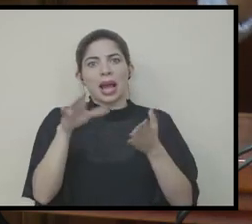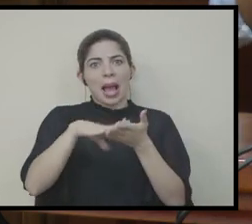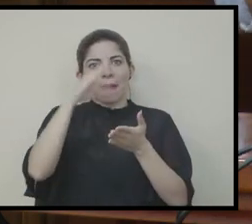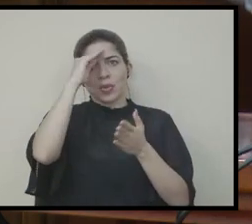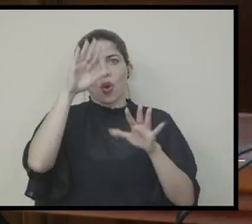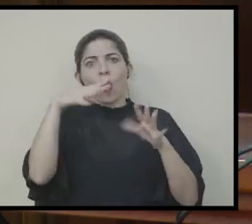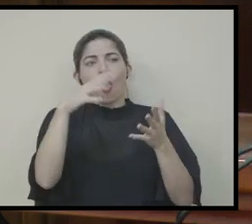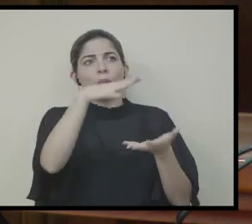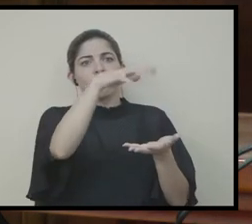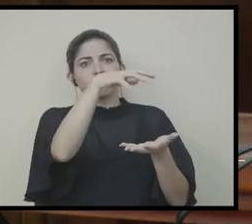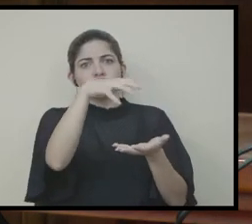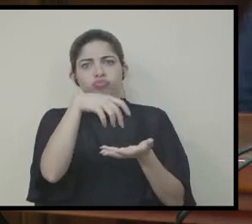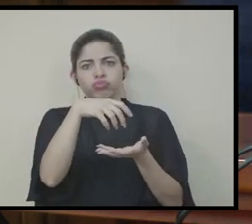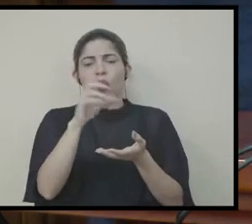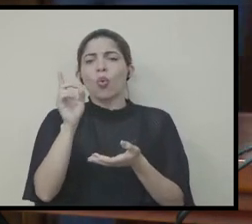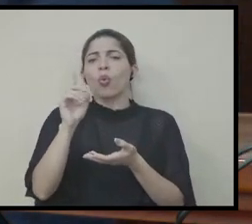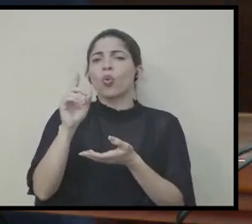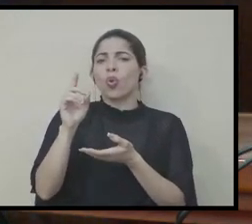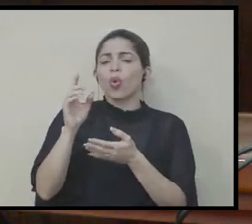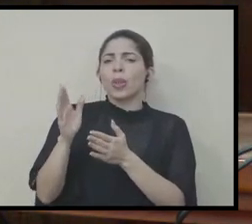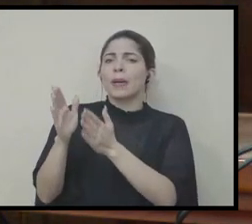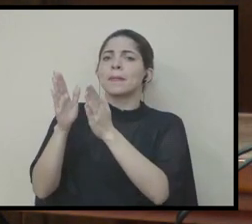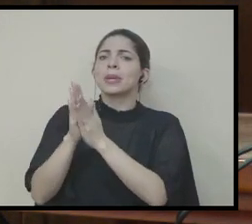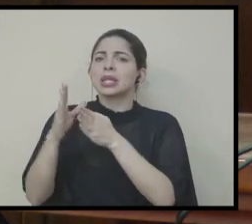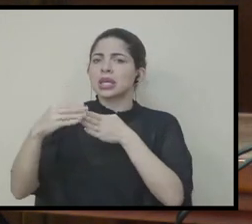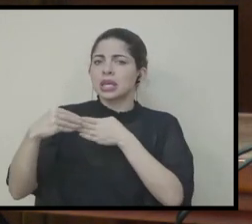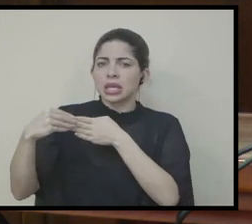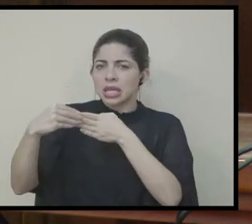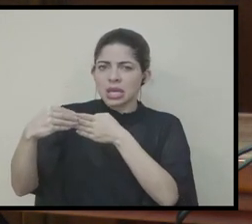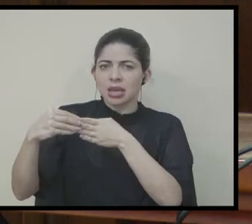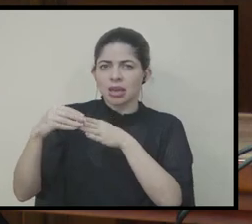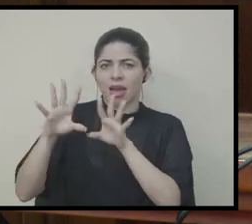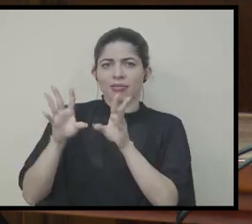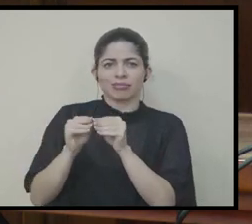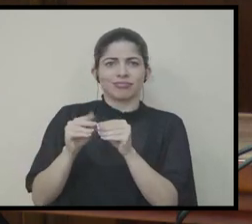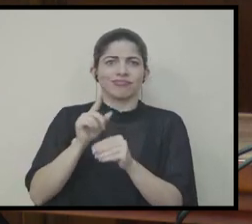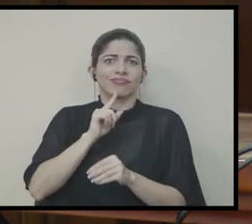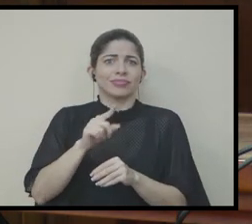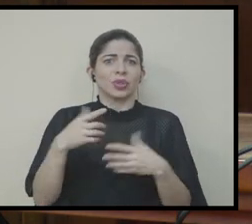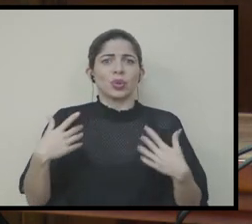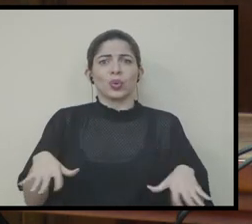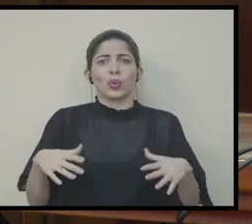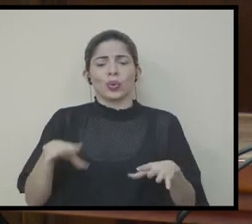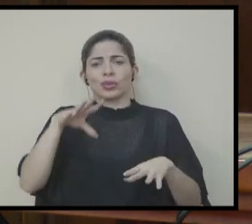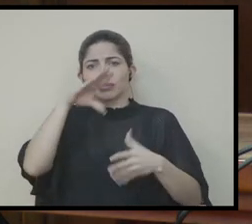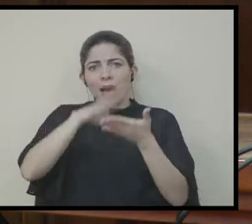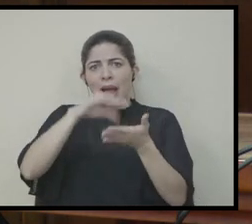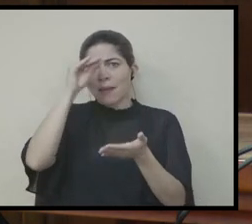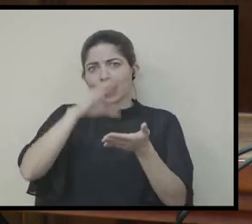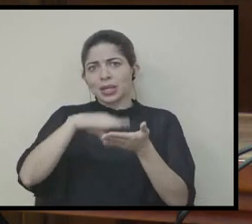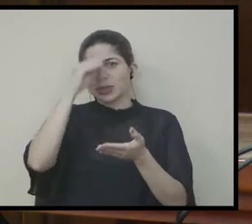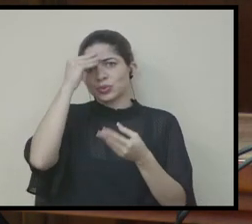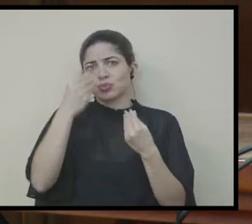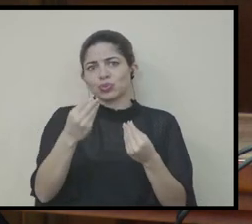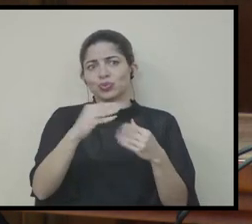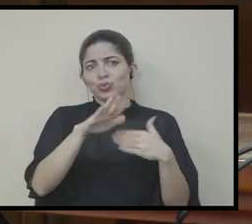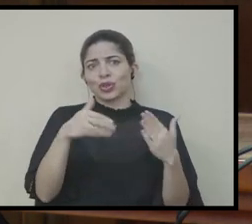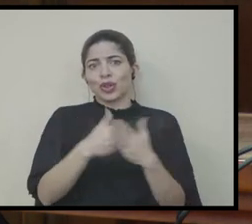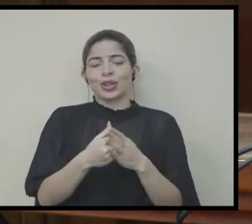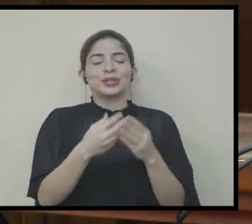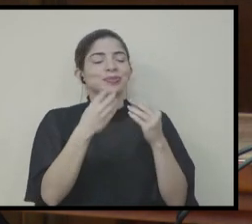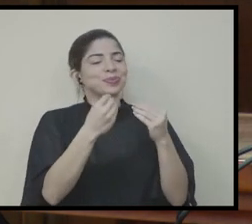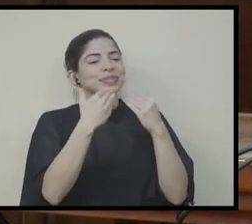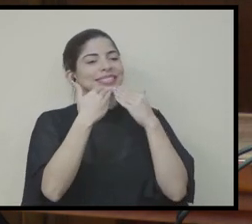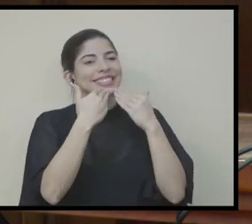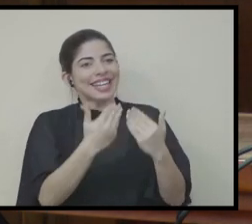hacer un desalmacenaje, a dónde quiere ir a pedir la guía. Y en fin, o sea, ha sido una escuela muy bonita para todos. Muchísimas